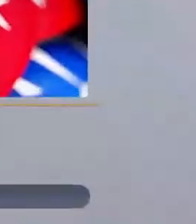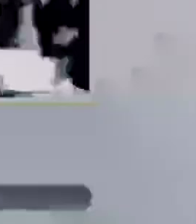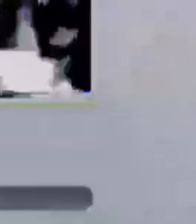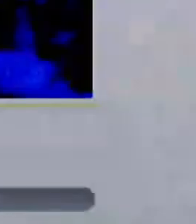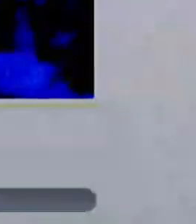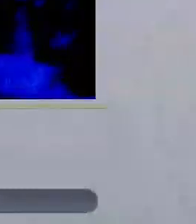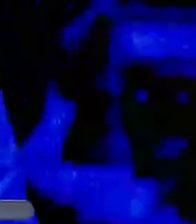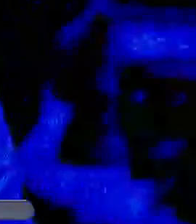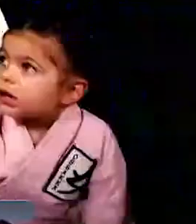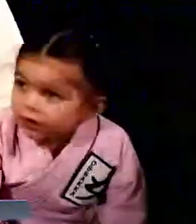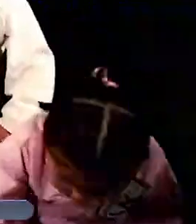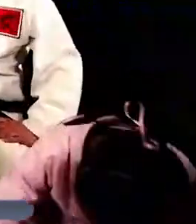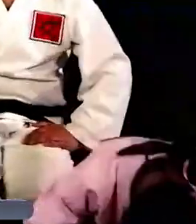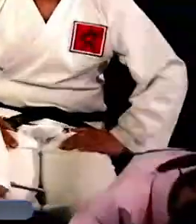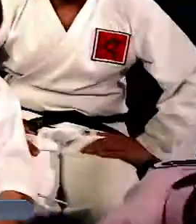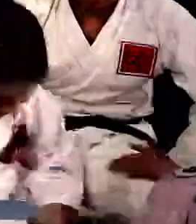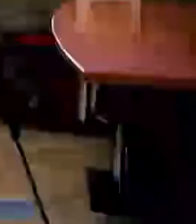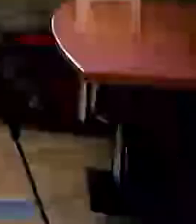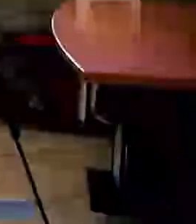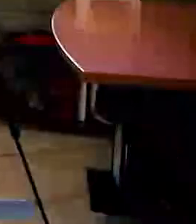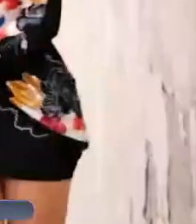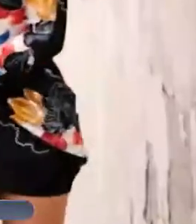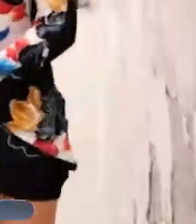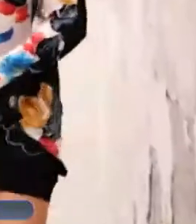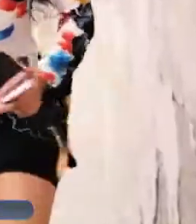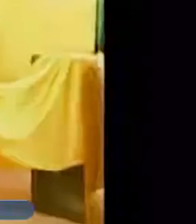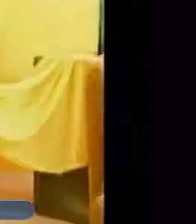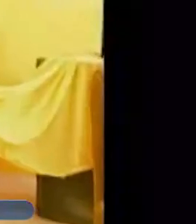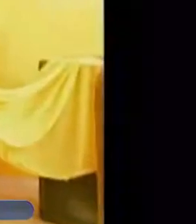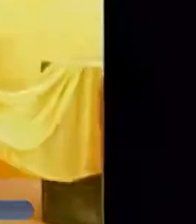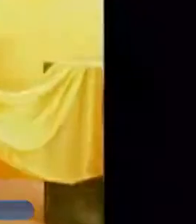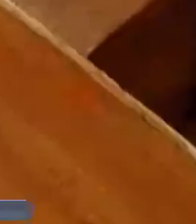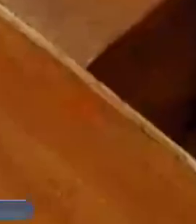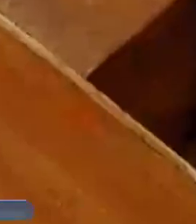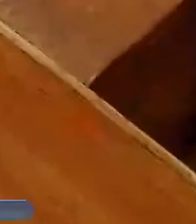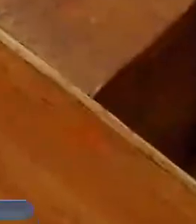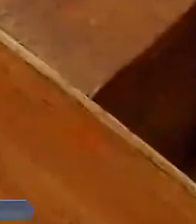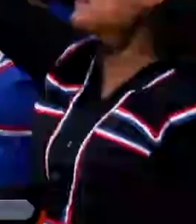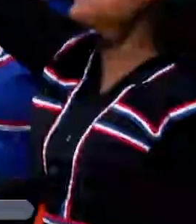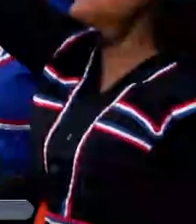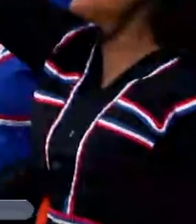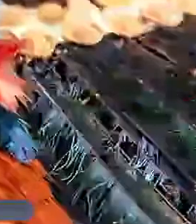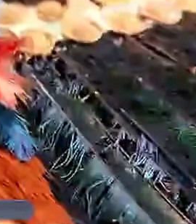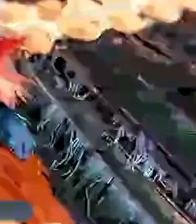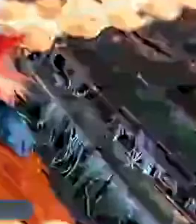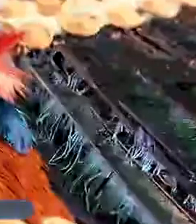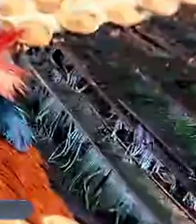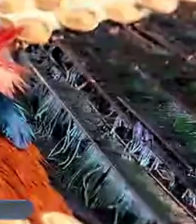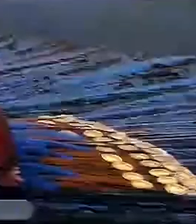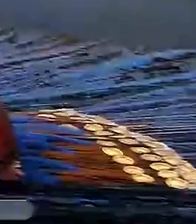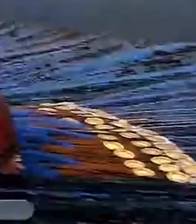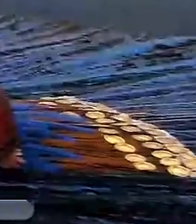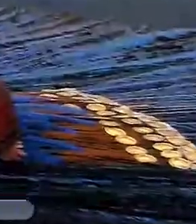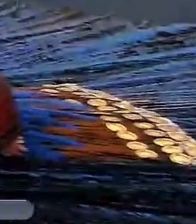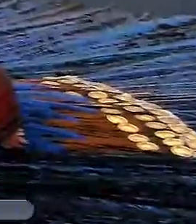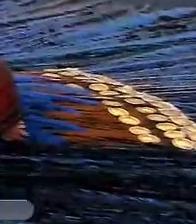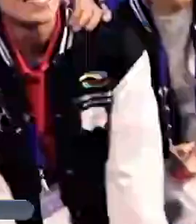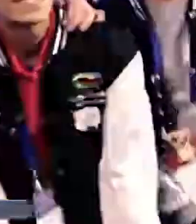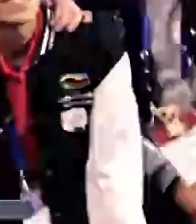en vivo, para todo público. Producciones y series que reflejan nuestra cultura e identidad.